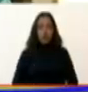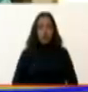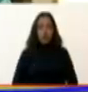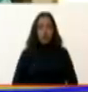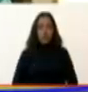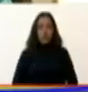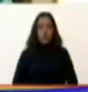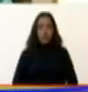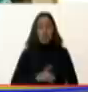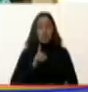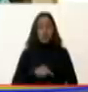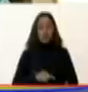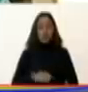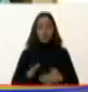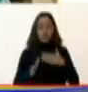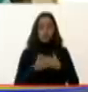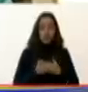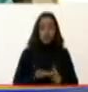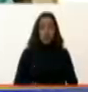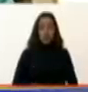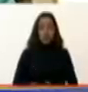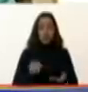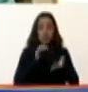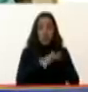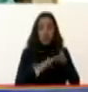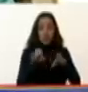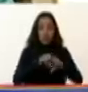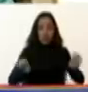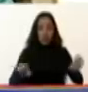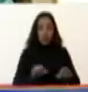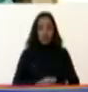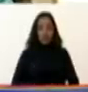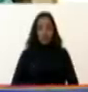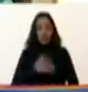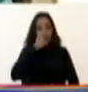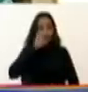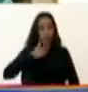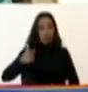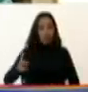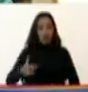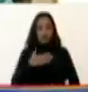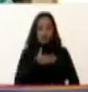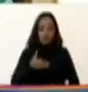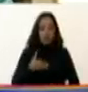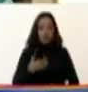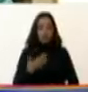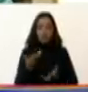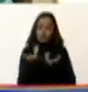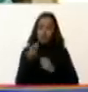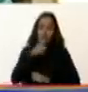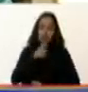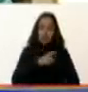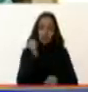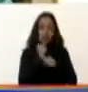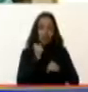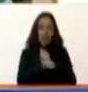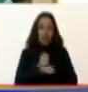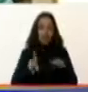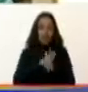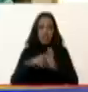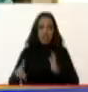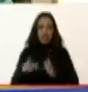negación de la educación pública gratuita y de calidad. Los pueblos están en la calle exigiendo trabajo, exigiendo derecho